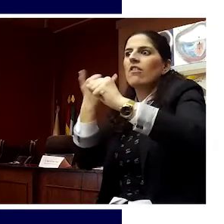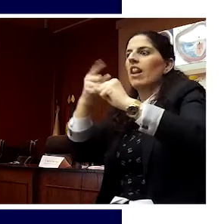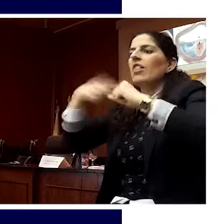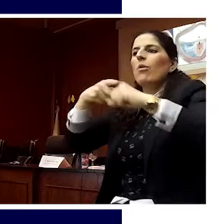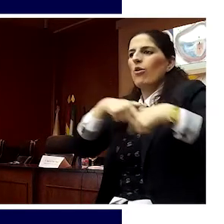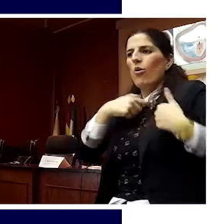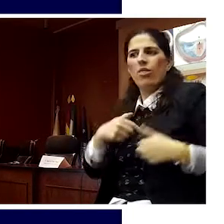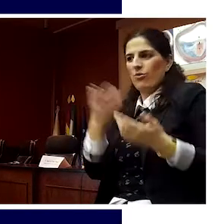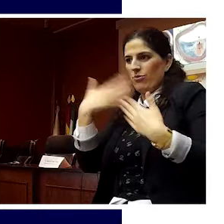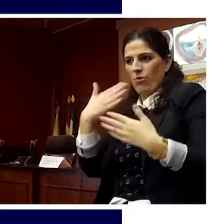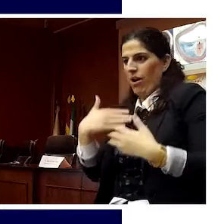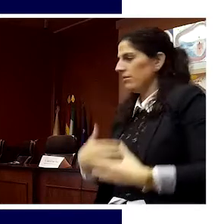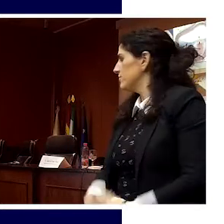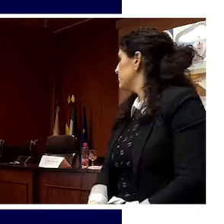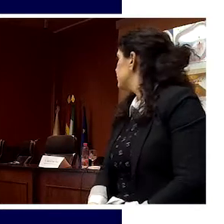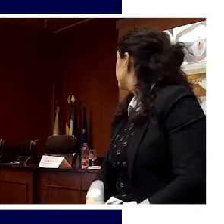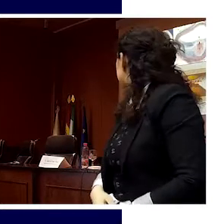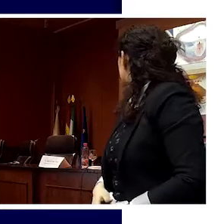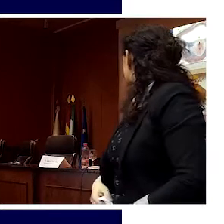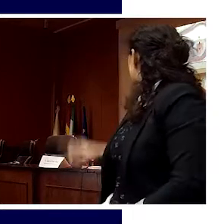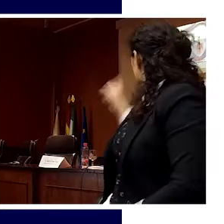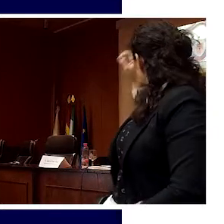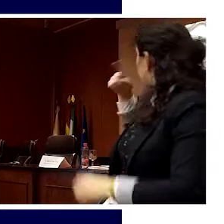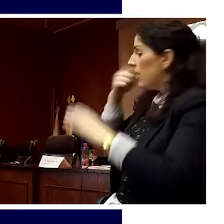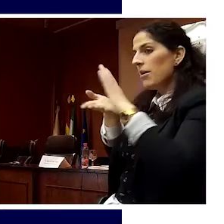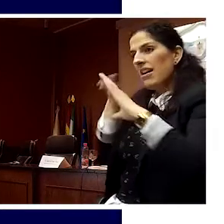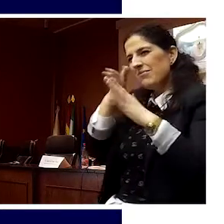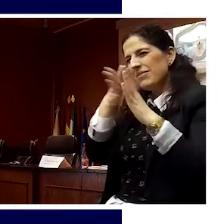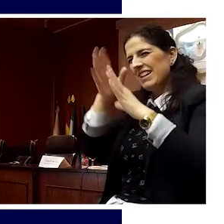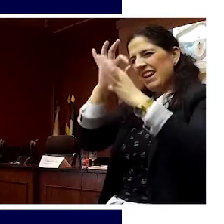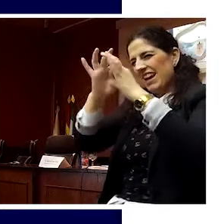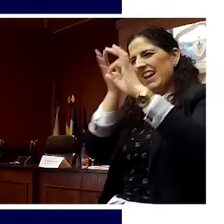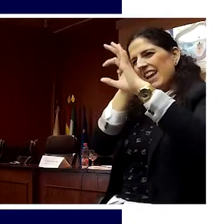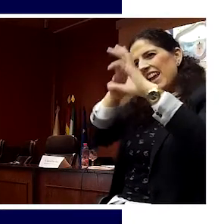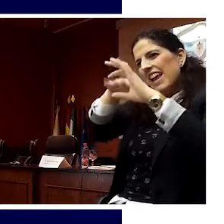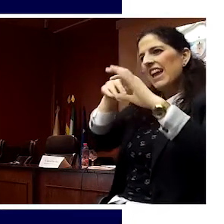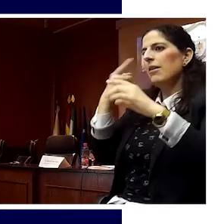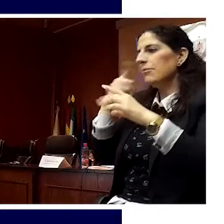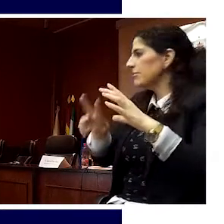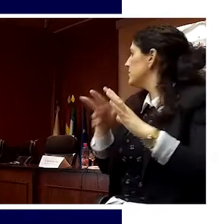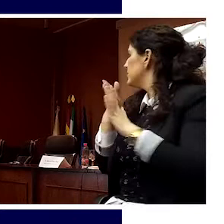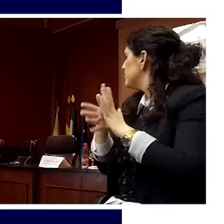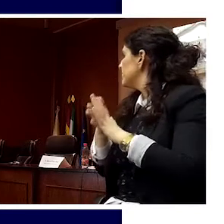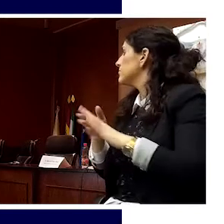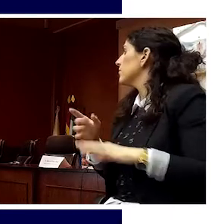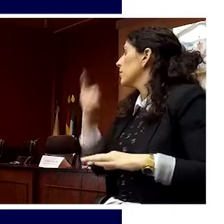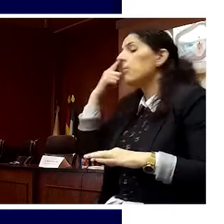con una buena capa de separación. Por tanto, es una situación estable que puede